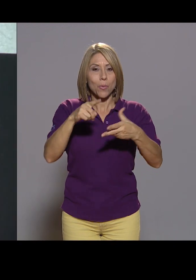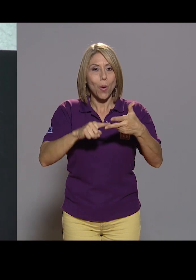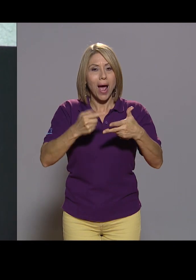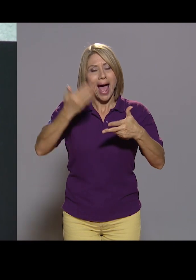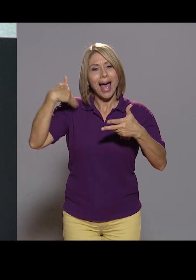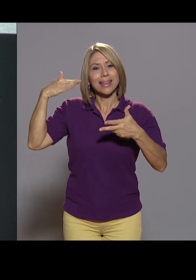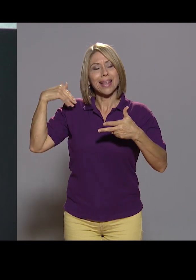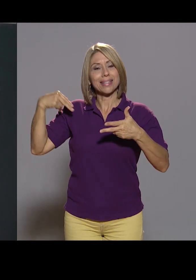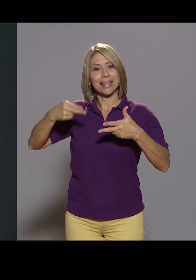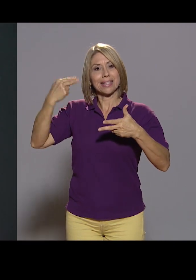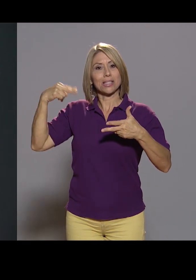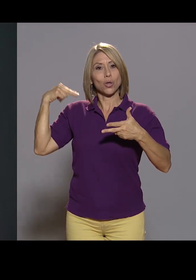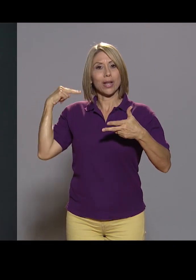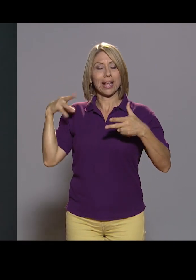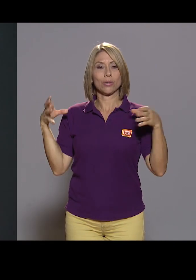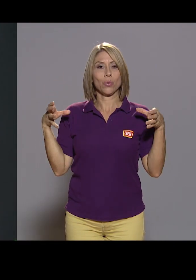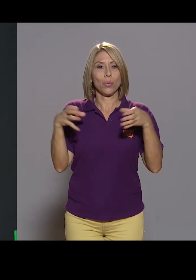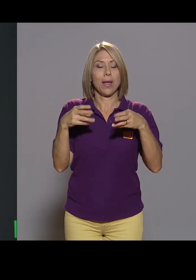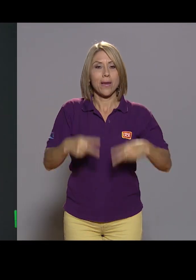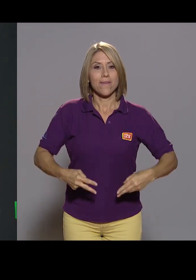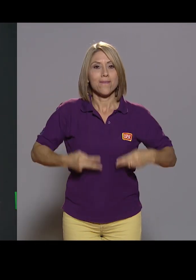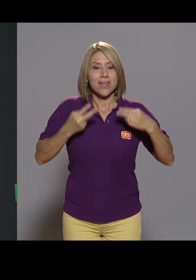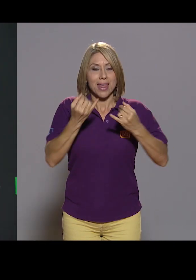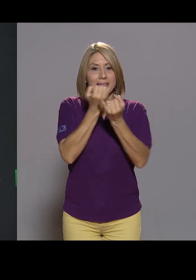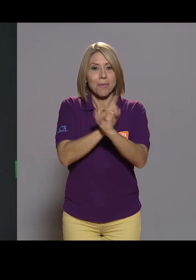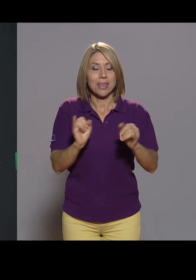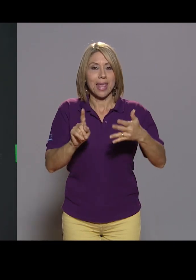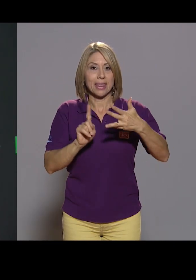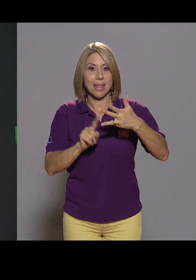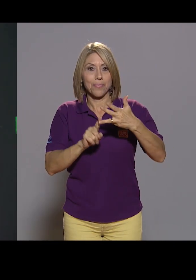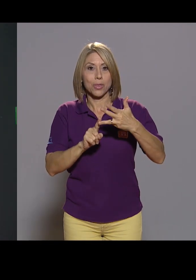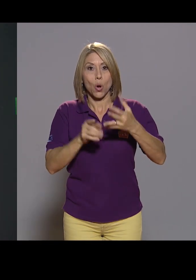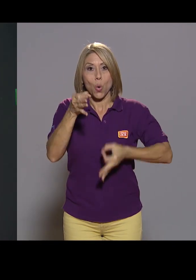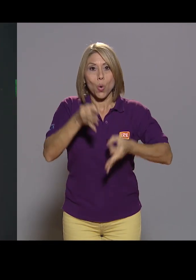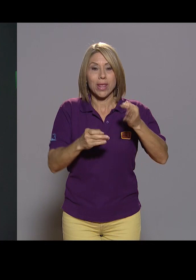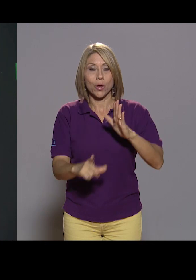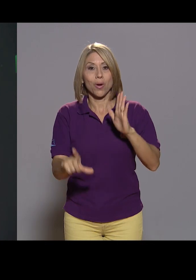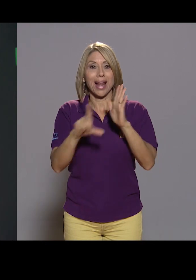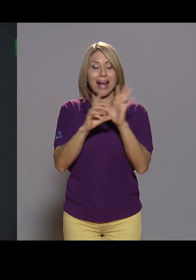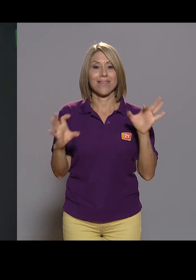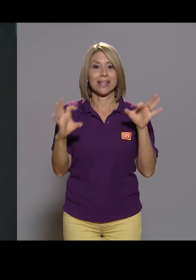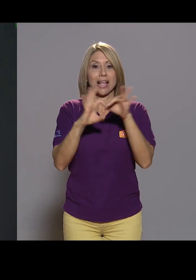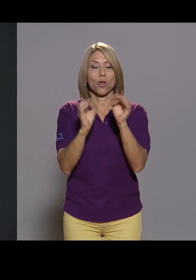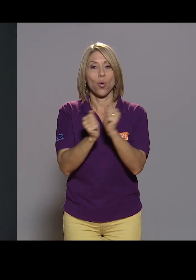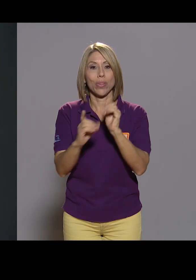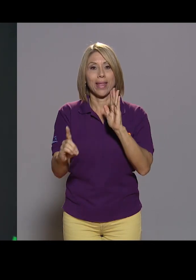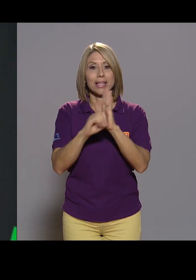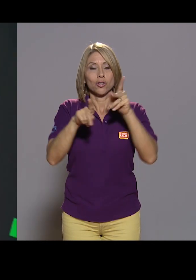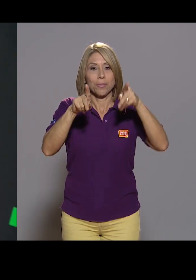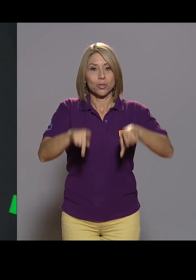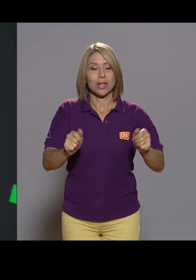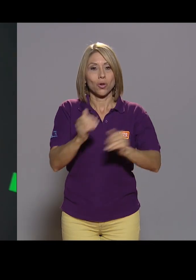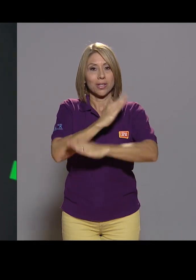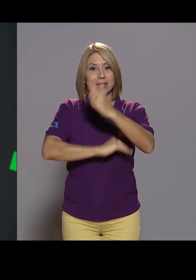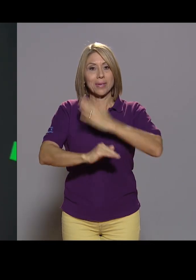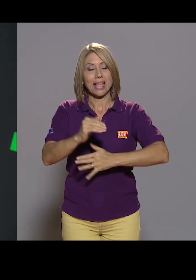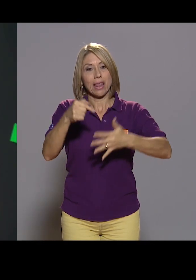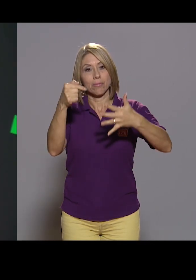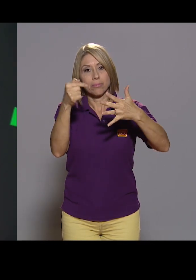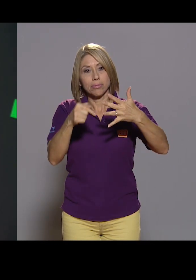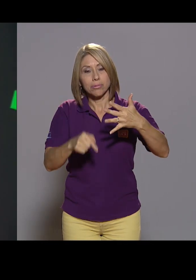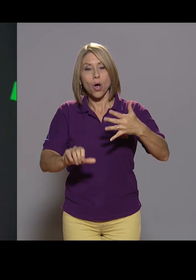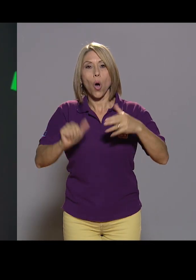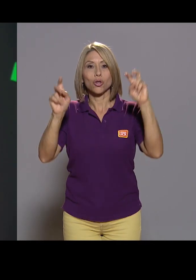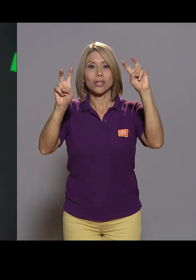históricos del movimiento de vida independiente, el marco jurídico y legal relacionado a derechos de personas con discapacidad, entre otros